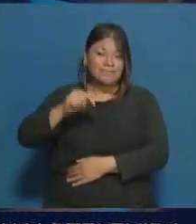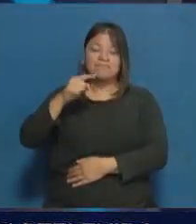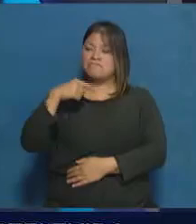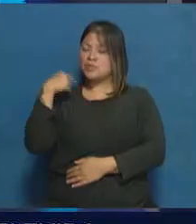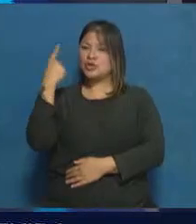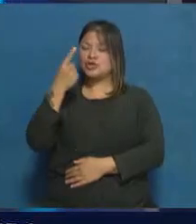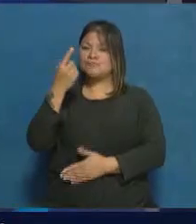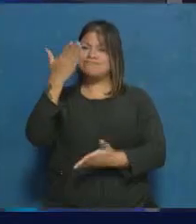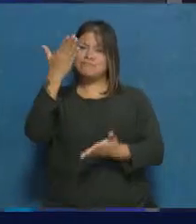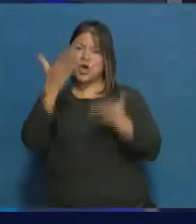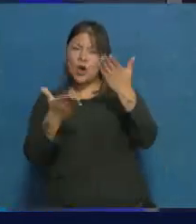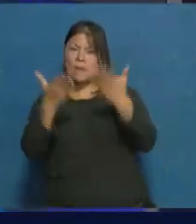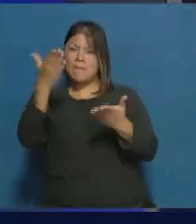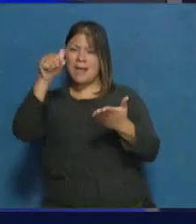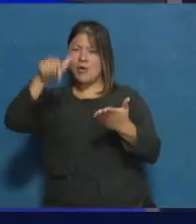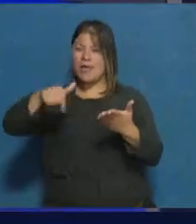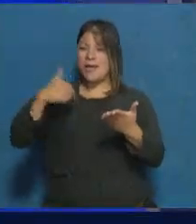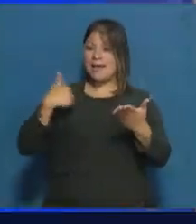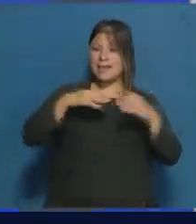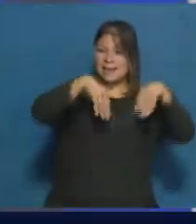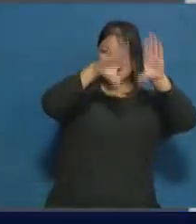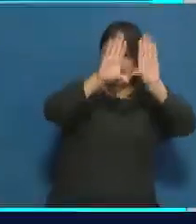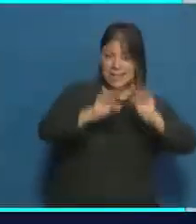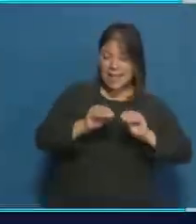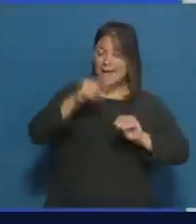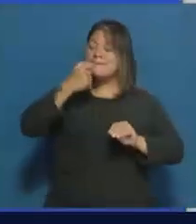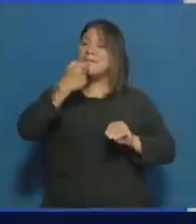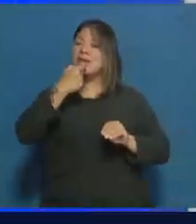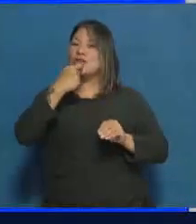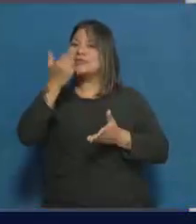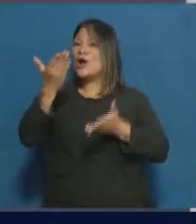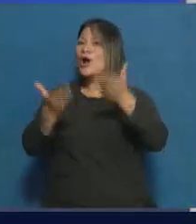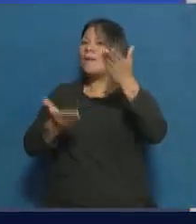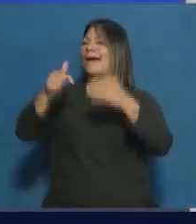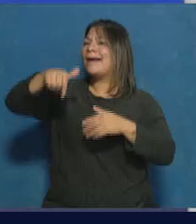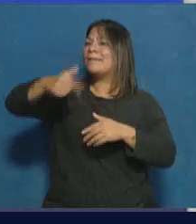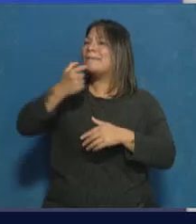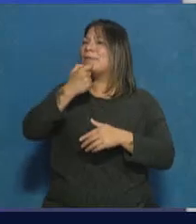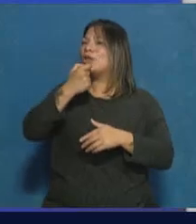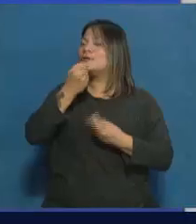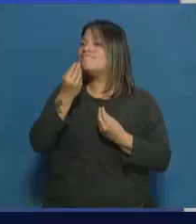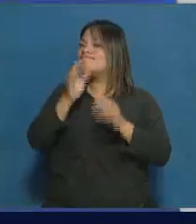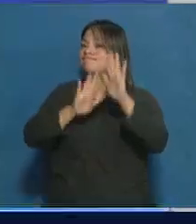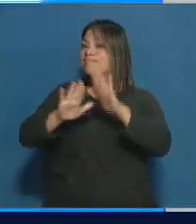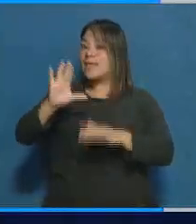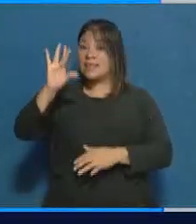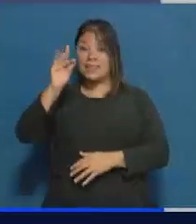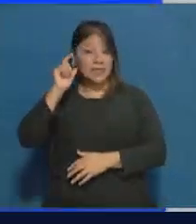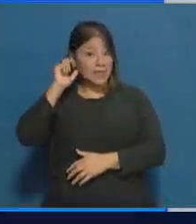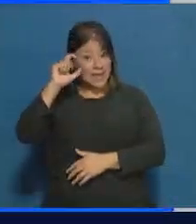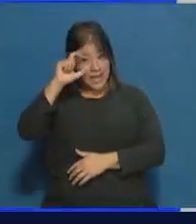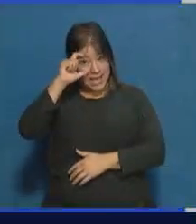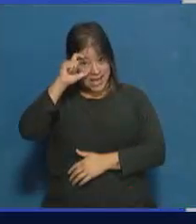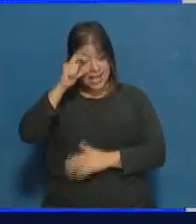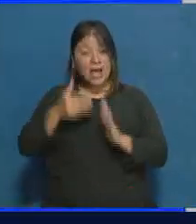con Mendoza. Si bien esta es un resultado a nivel nacional, ¿qué pasa aquí en Mendoza? Bueno, de la Dirección General de Escuelas nos dijeron que no se